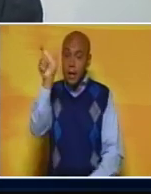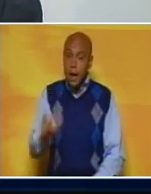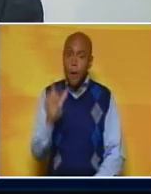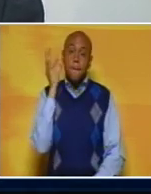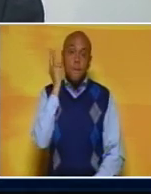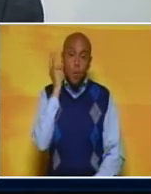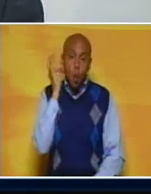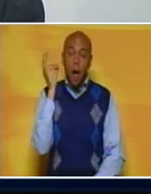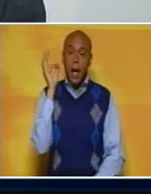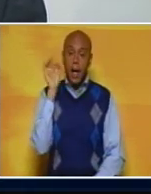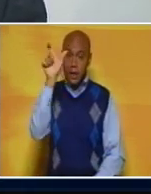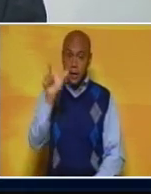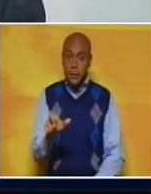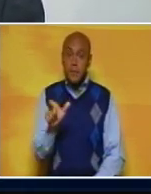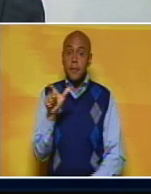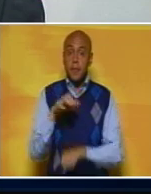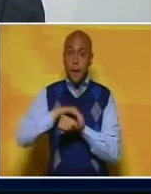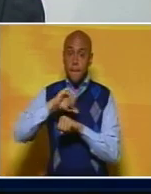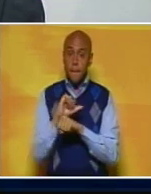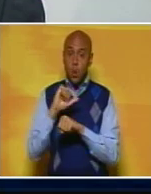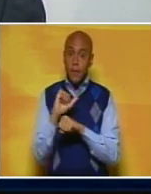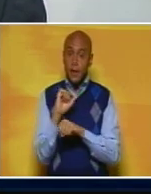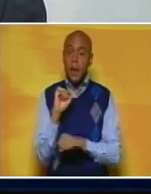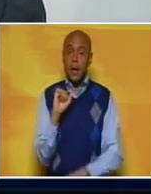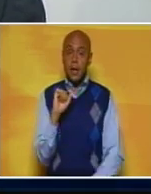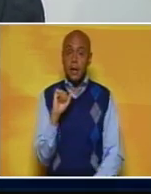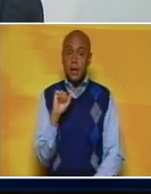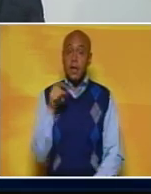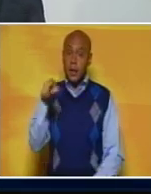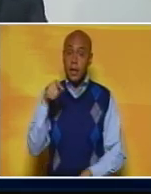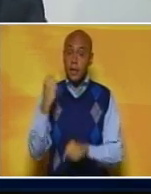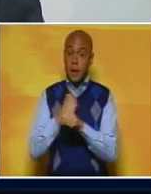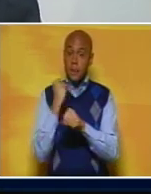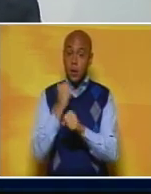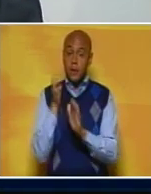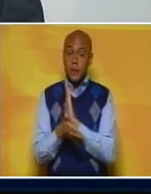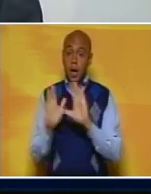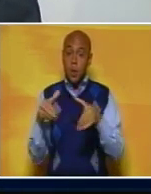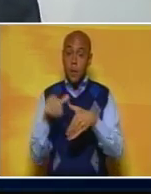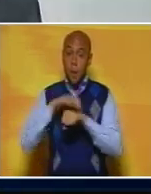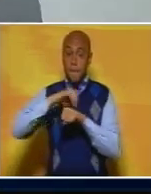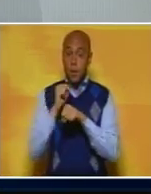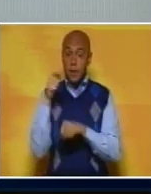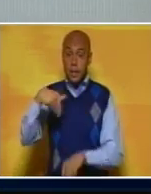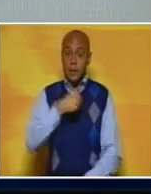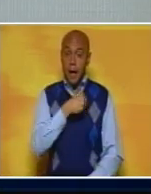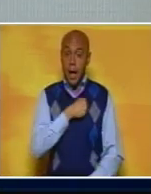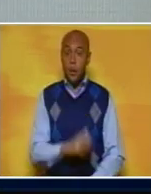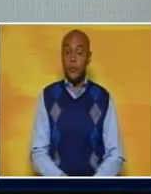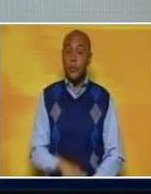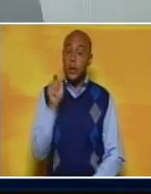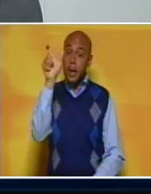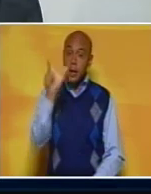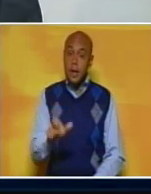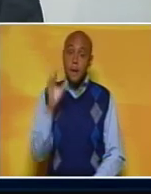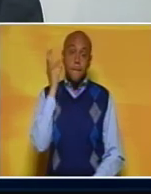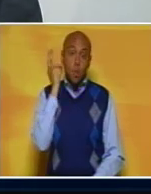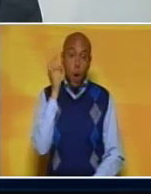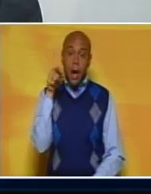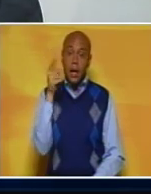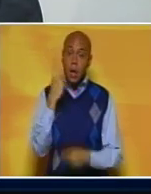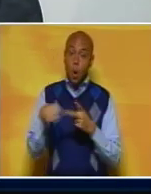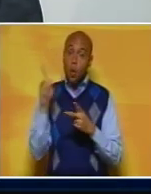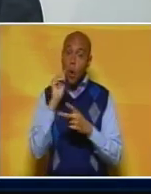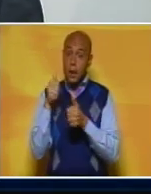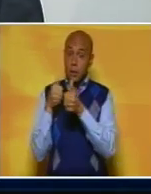Amanda Rodríguez Piñango, quien es funcionaria de la Policía de Chacao. Ella con esta escolta